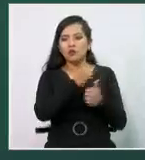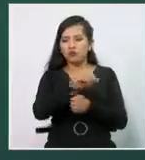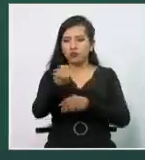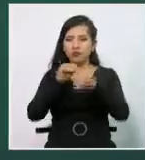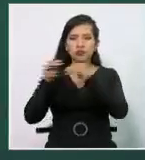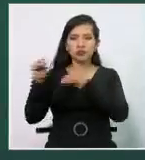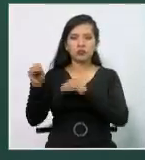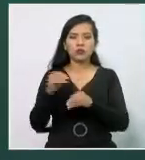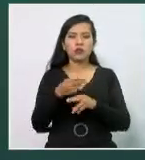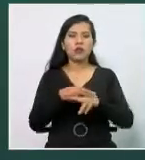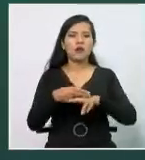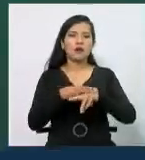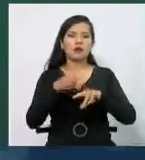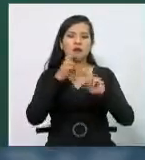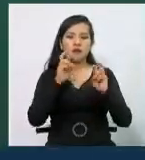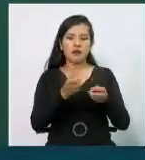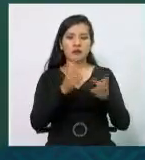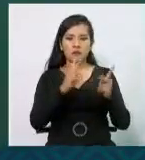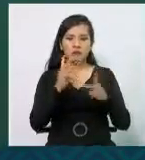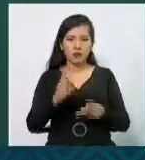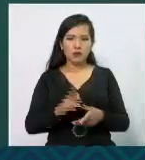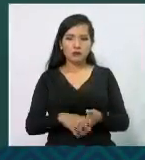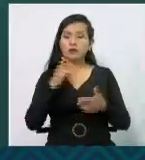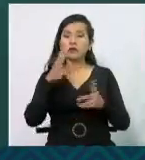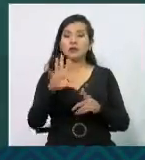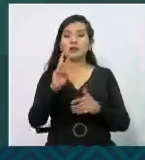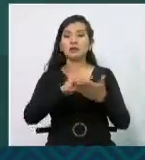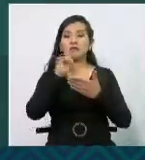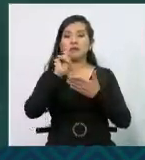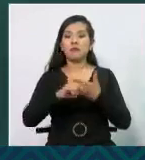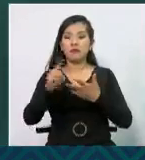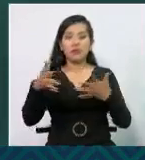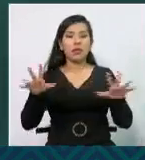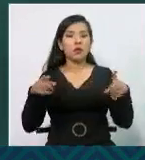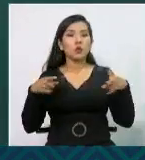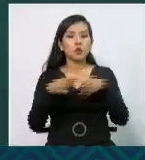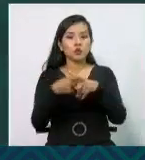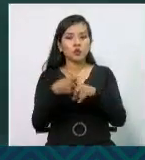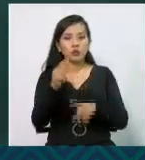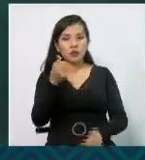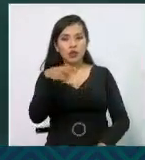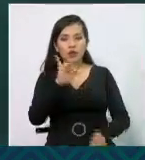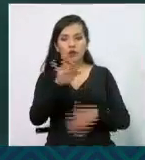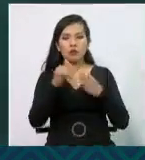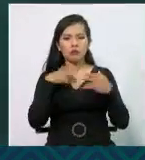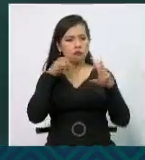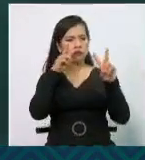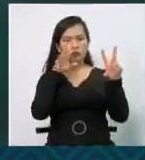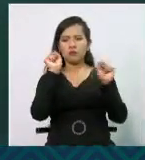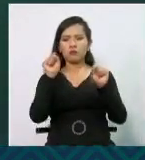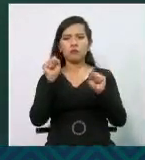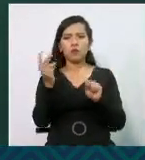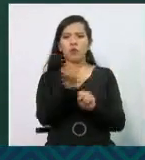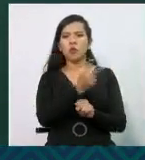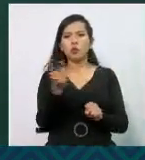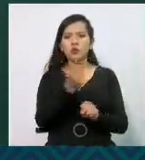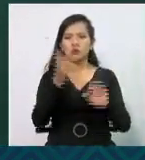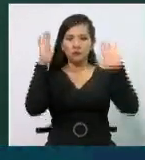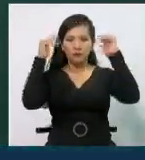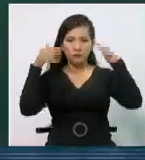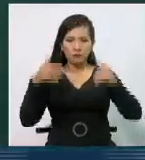6 de marzo, a la altura del cruce Taquiña. Y en ese lugar se puede interceptar a dos minibuses